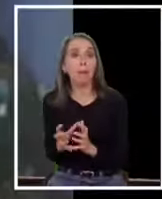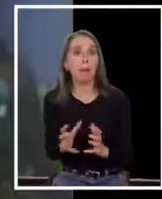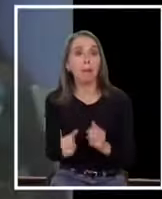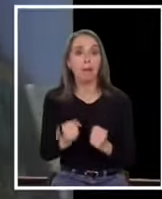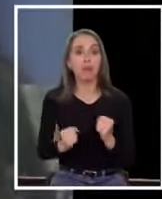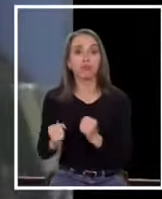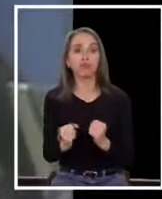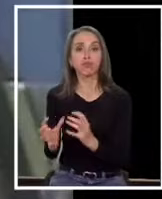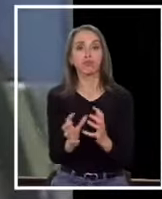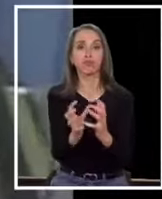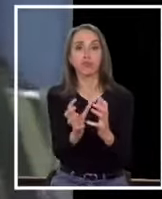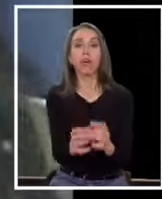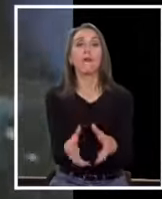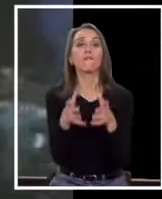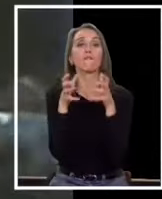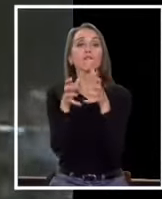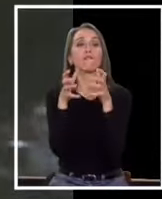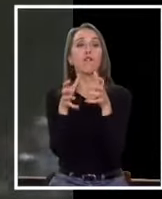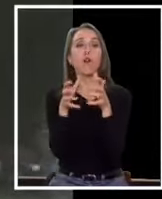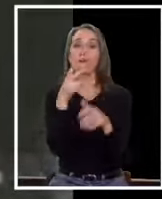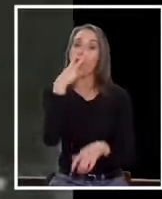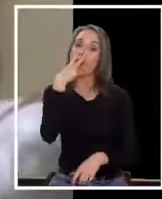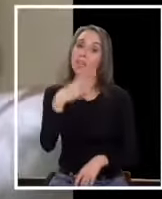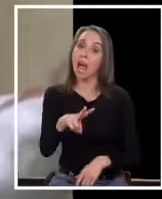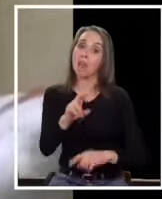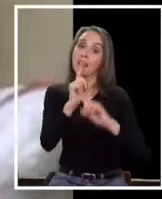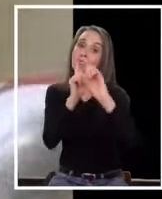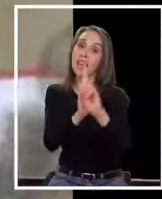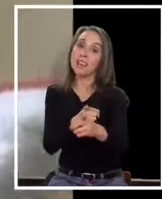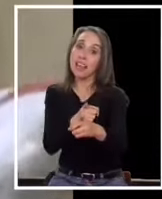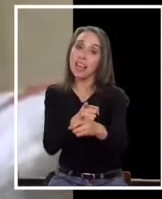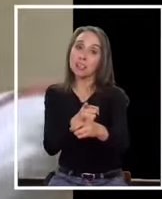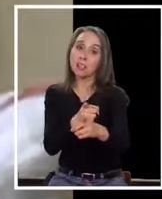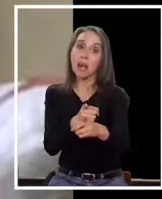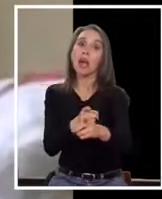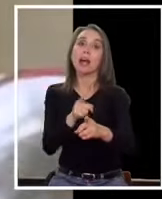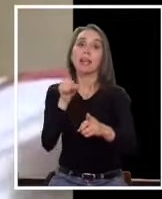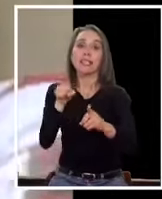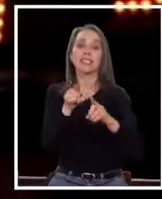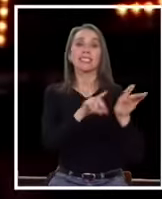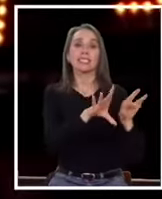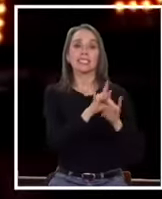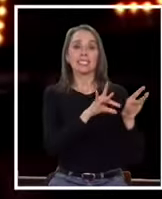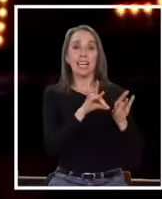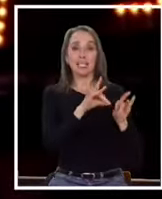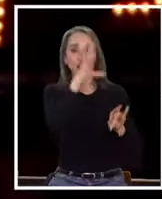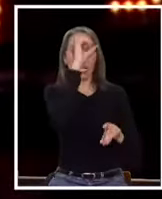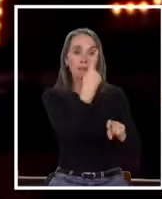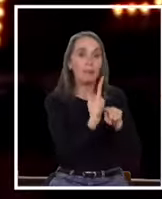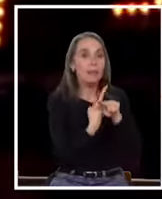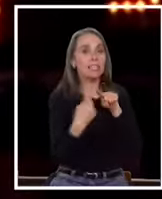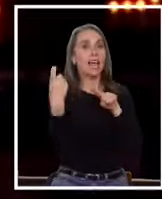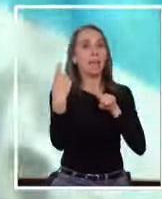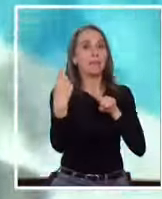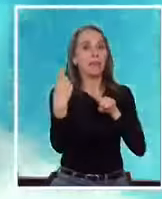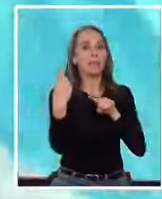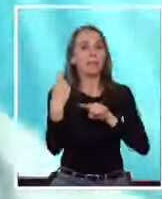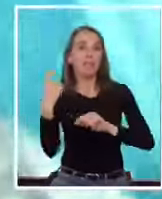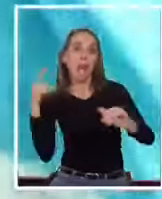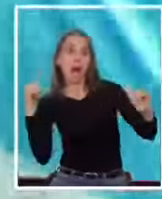Maradona. Aunque el fútbol nada tenga que ver con la guerra, para esa selección fue una revancha. Un